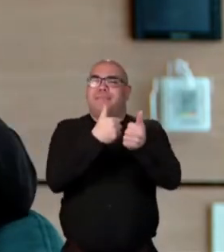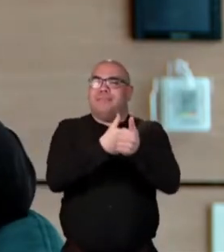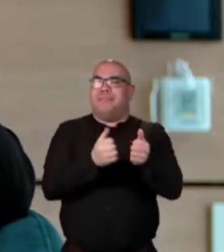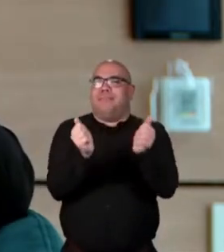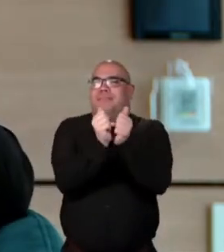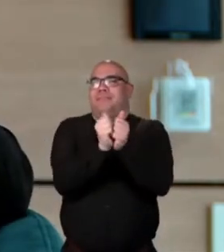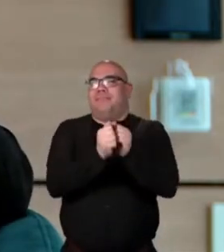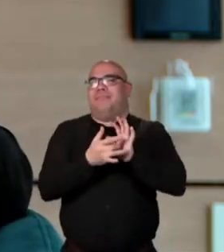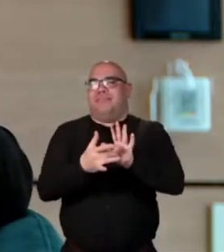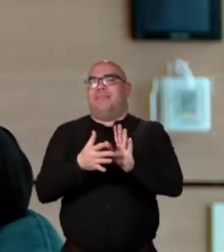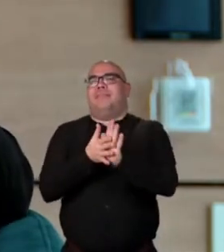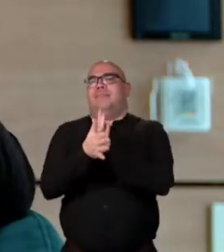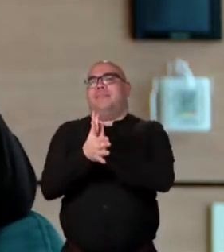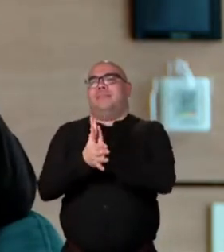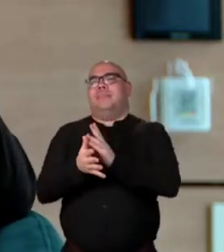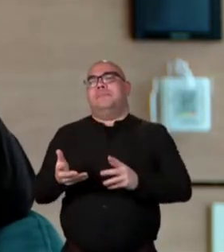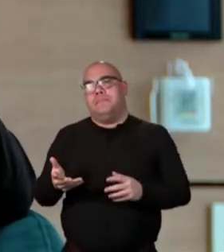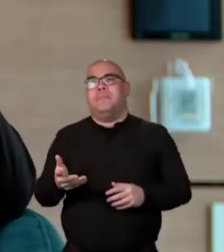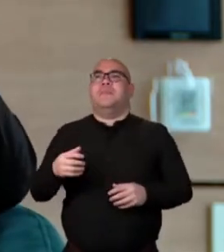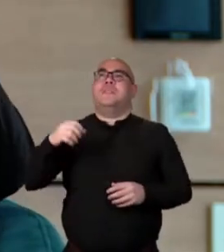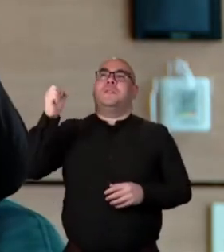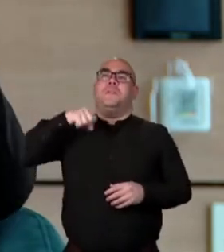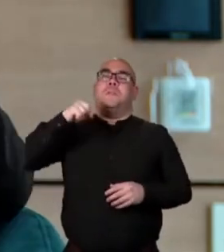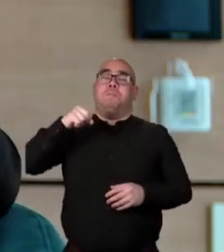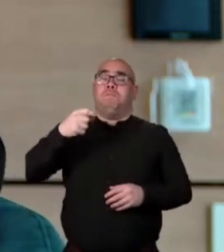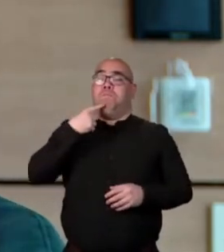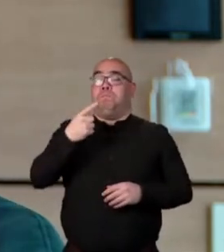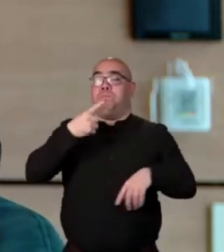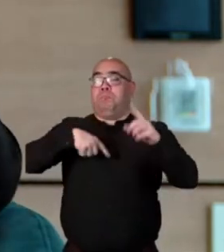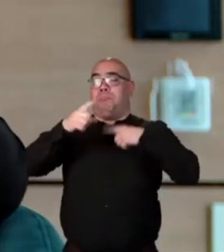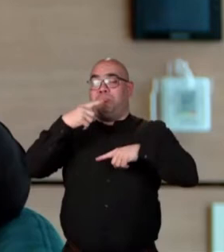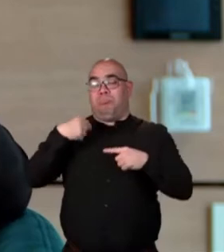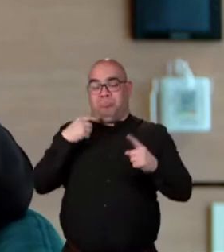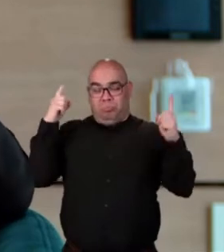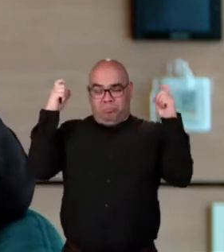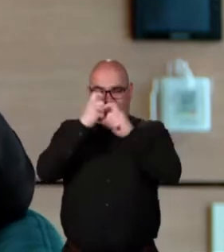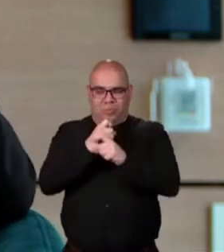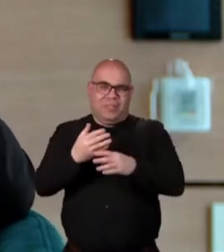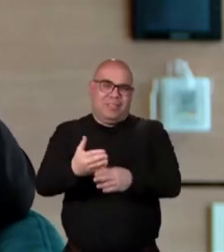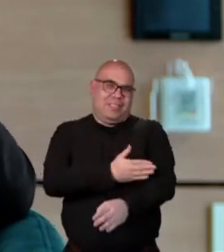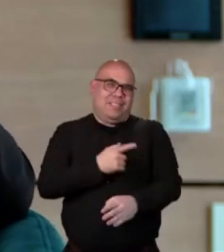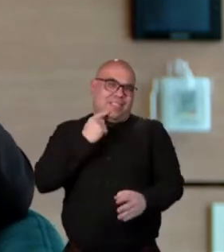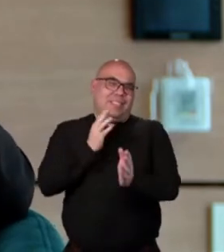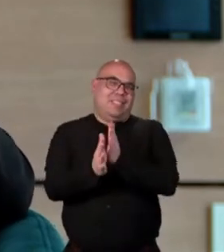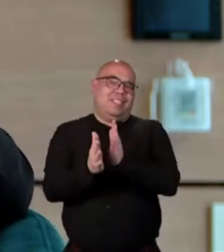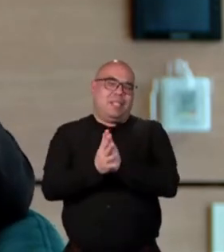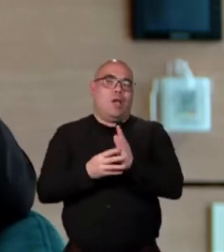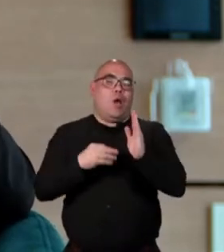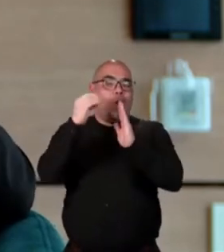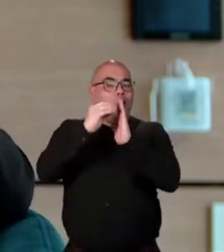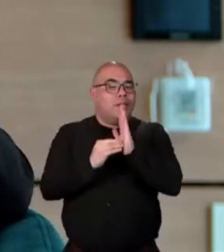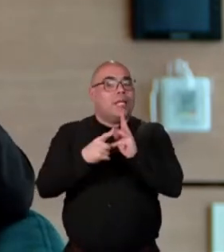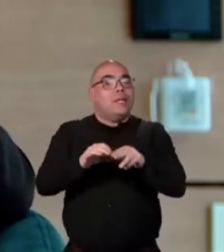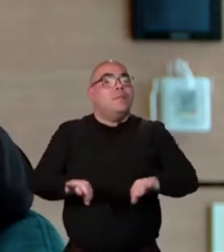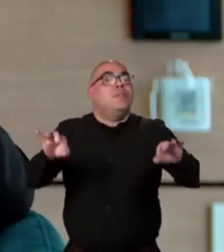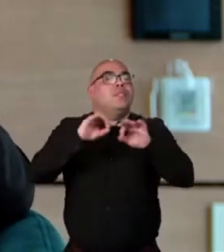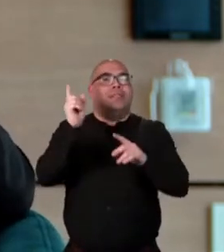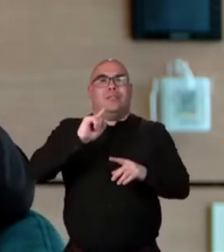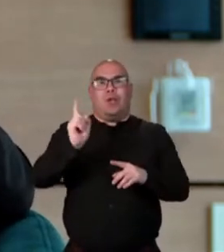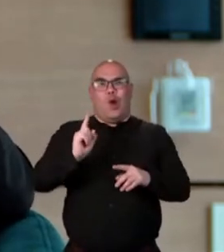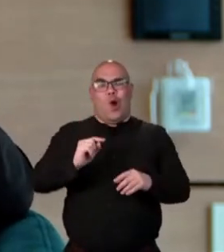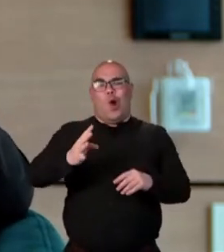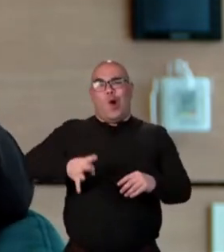límites donde estamos pensando y lo decible mencionaban ahorita ya el contenido no es importante sino las competencias y